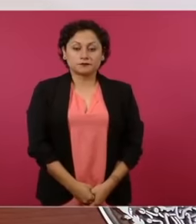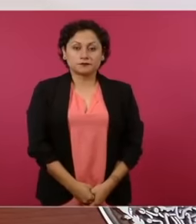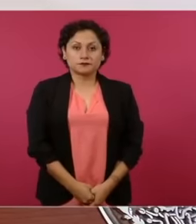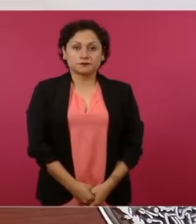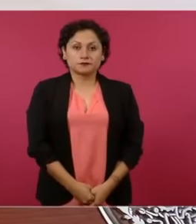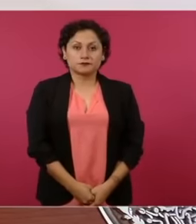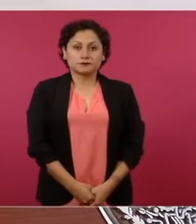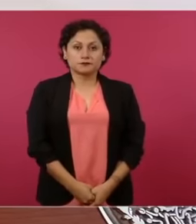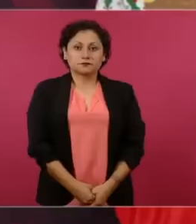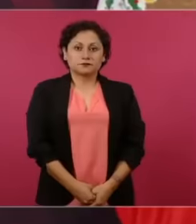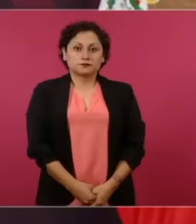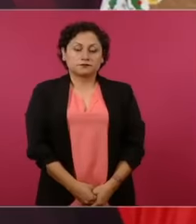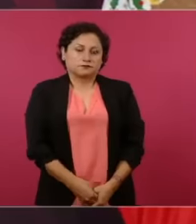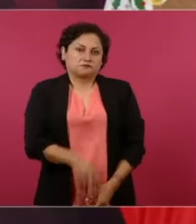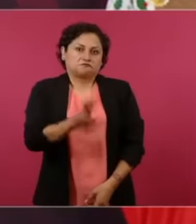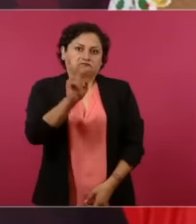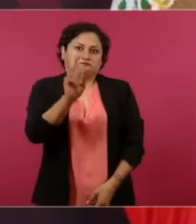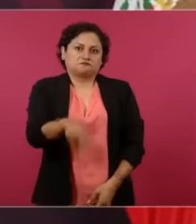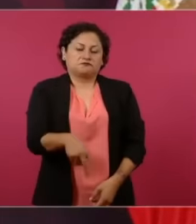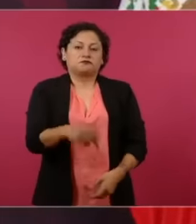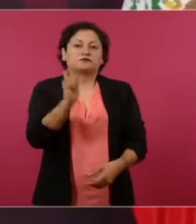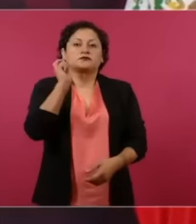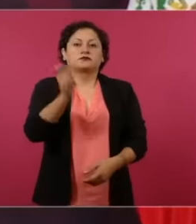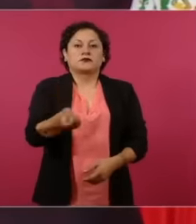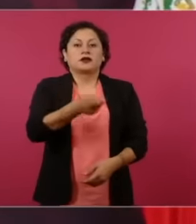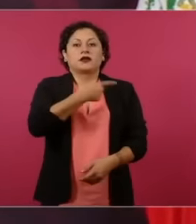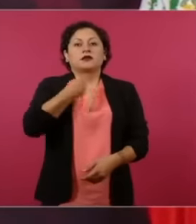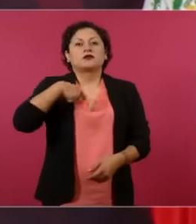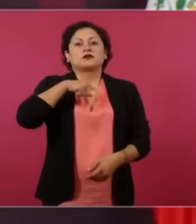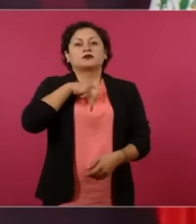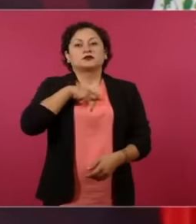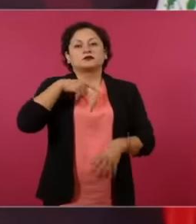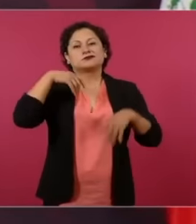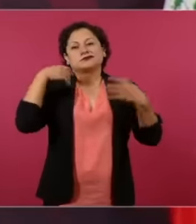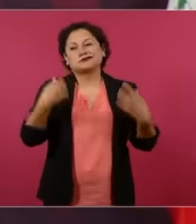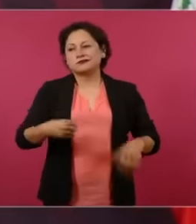se trata de una inversión, que no de un gasto,